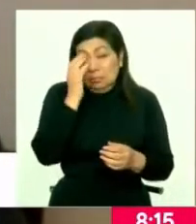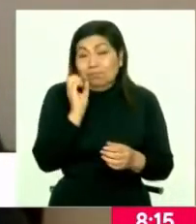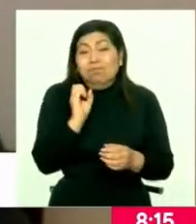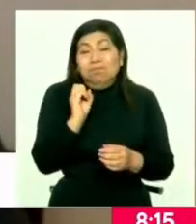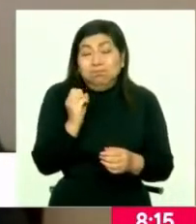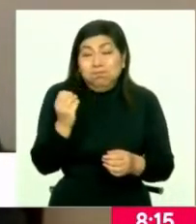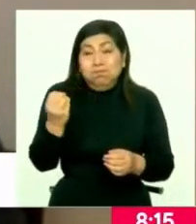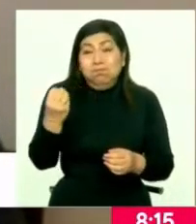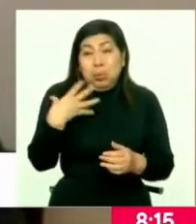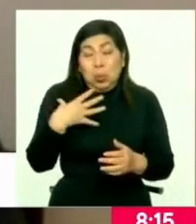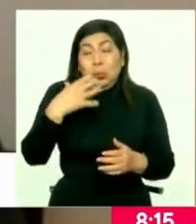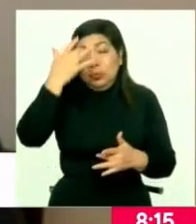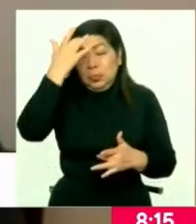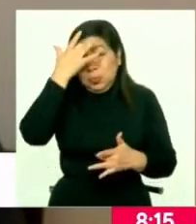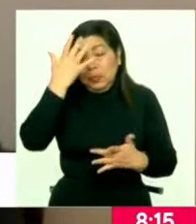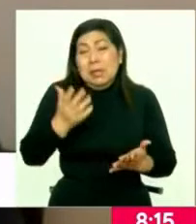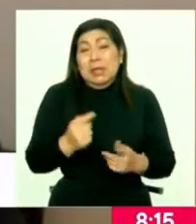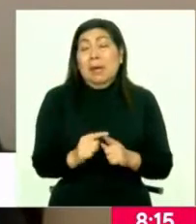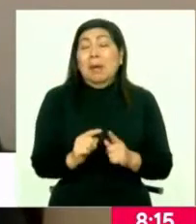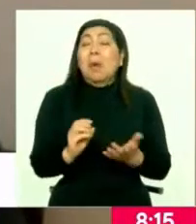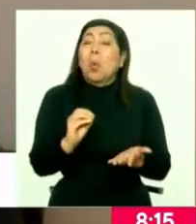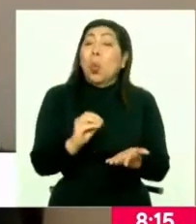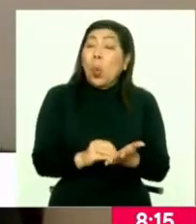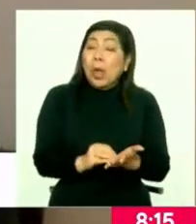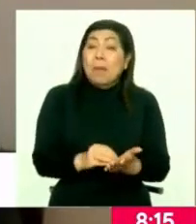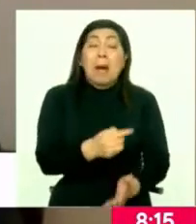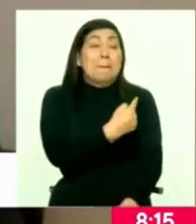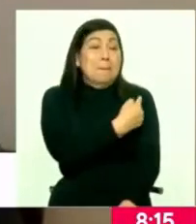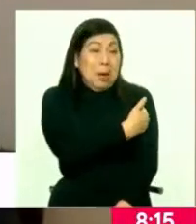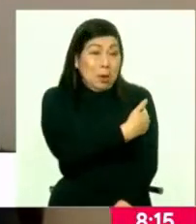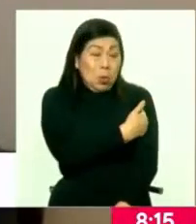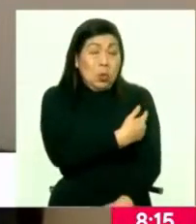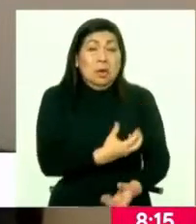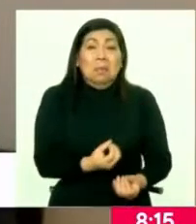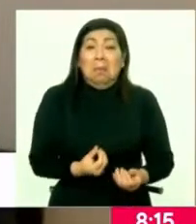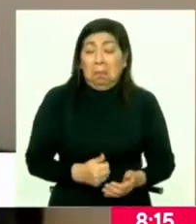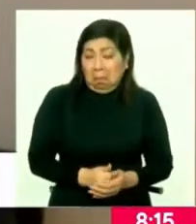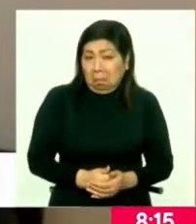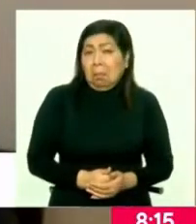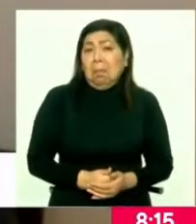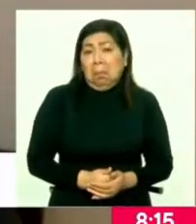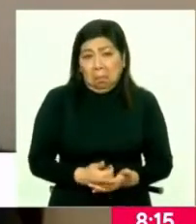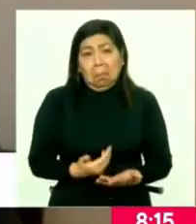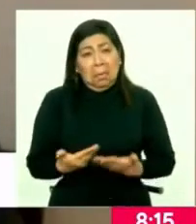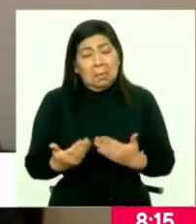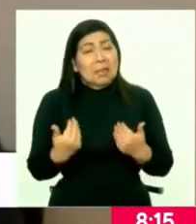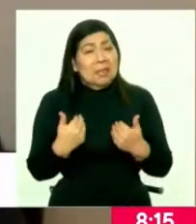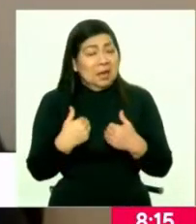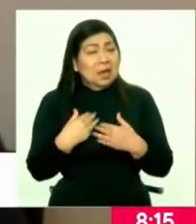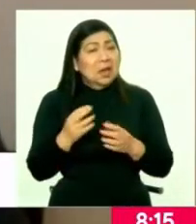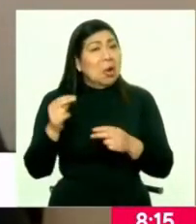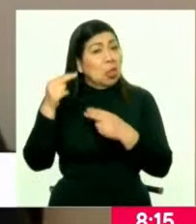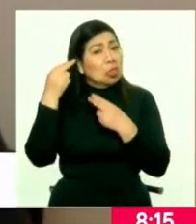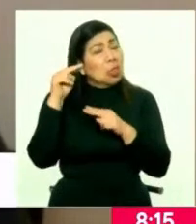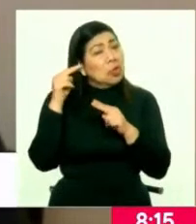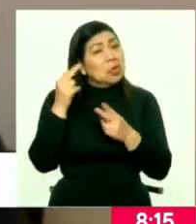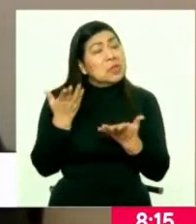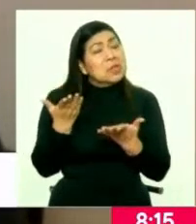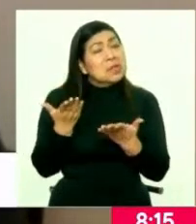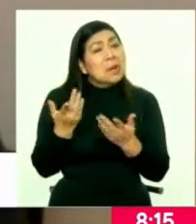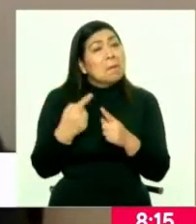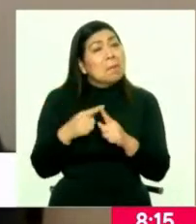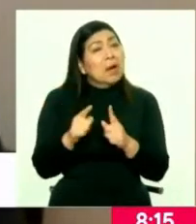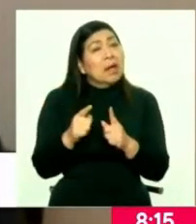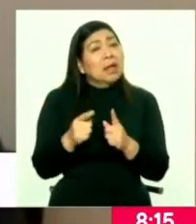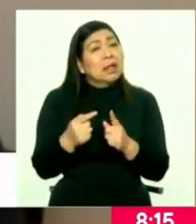contagiarse. Al respecto, se están desarrollando nuevas vacunas y hemos tomado también hemos tenido buenas noticias con respecto a las